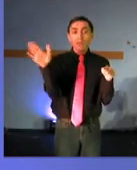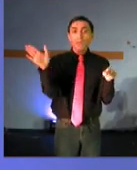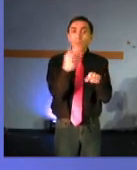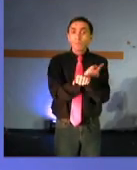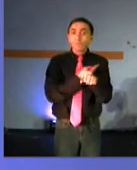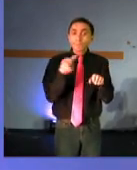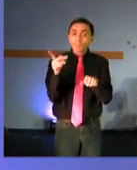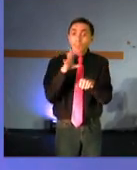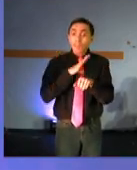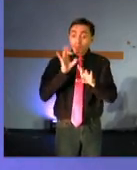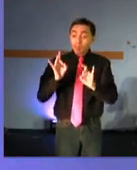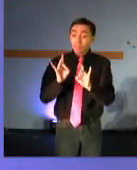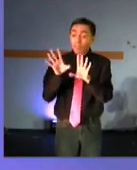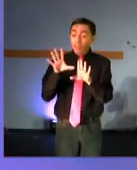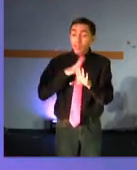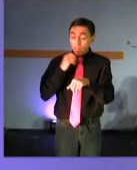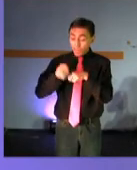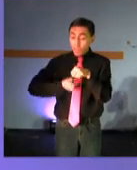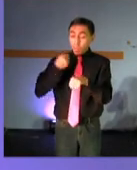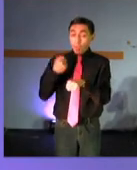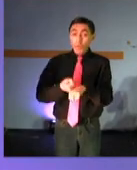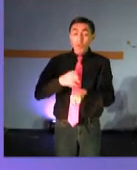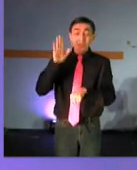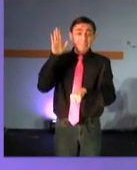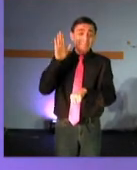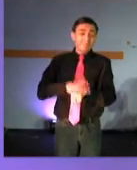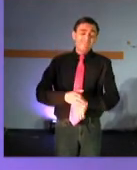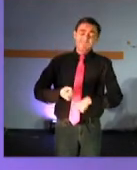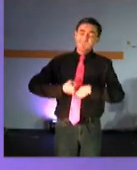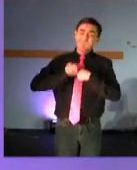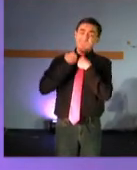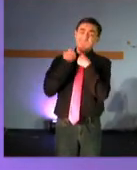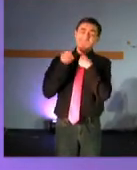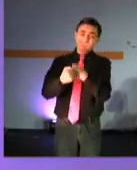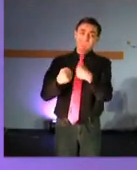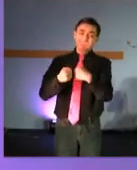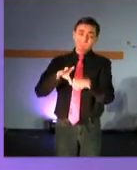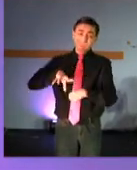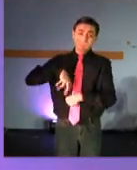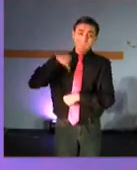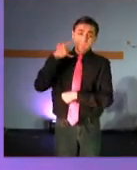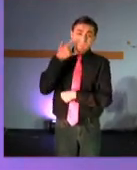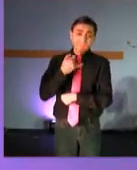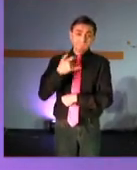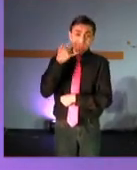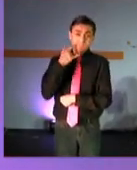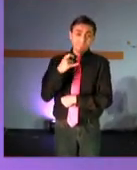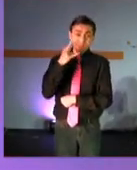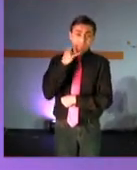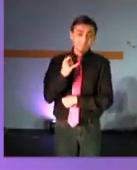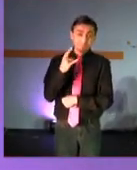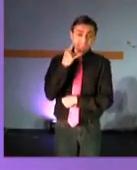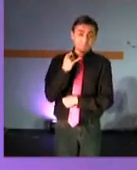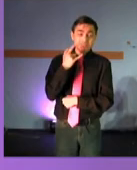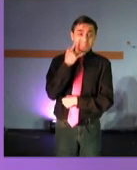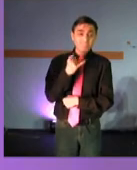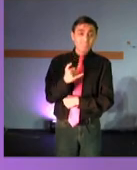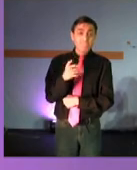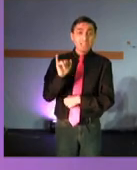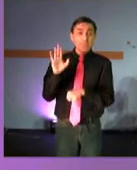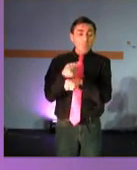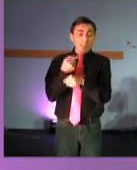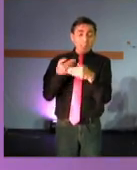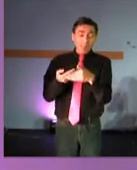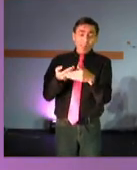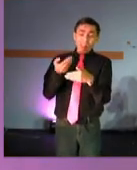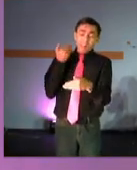los años más intensos de toda esa lucha que había venido siendo el acumulado de las